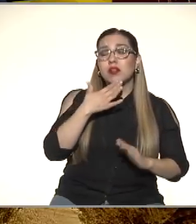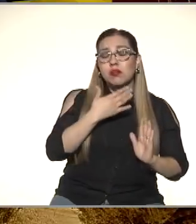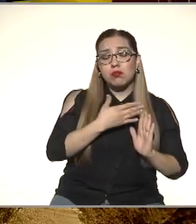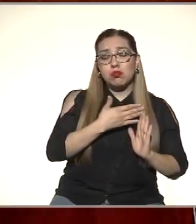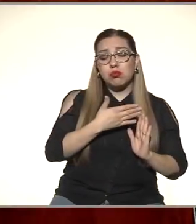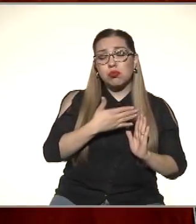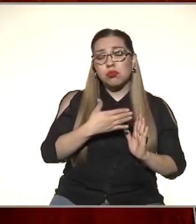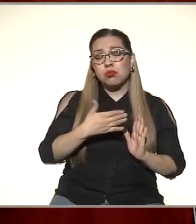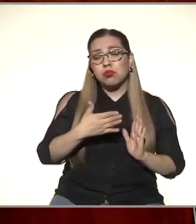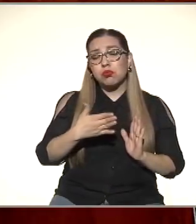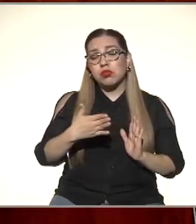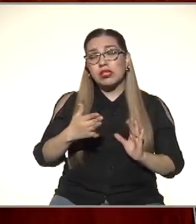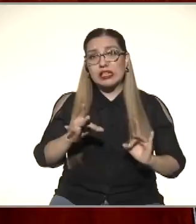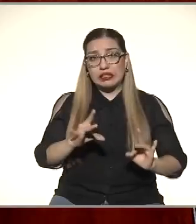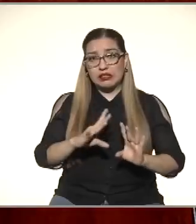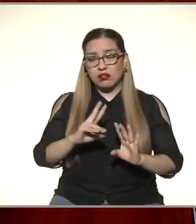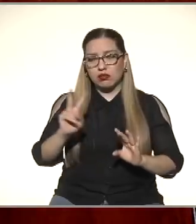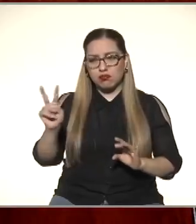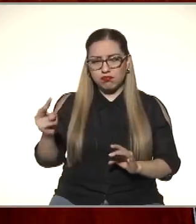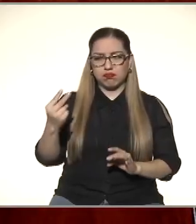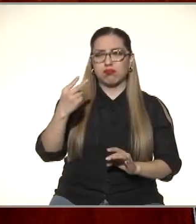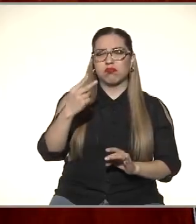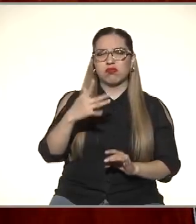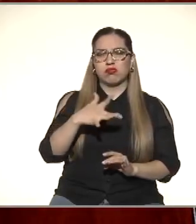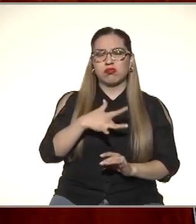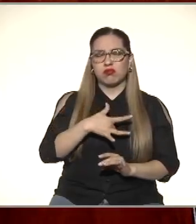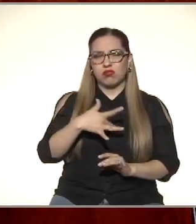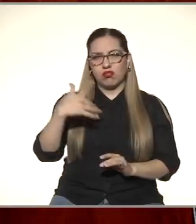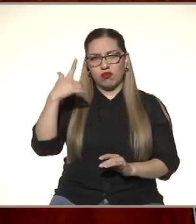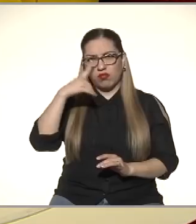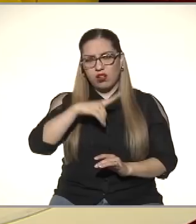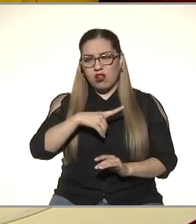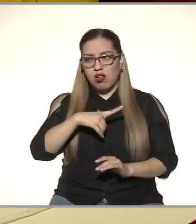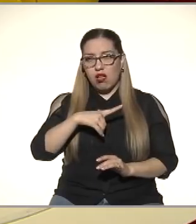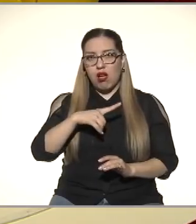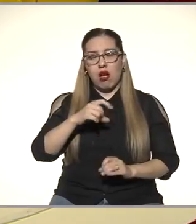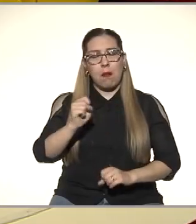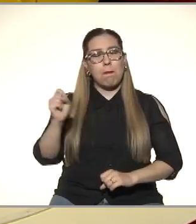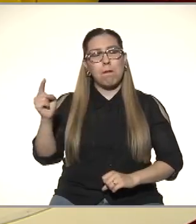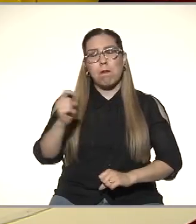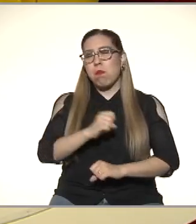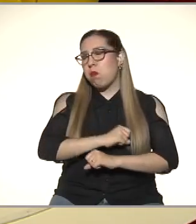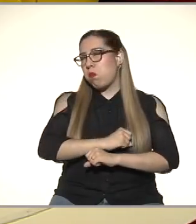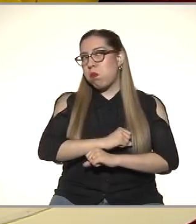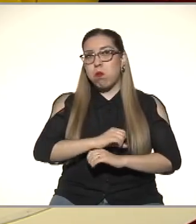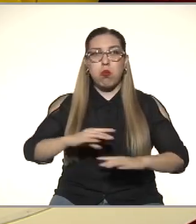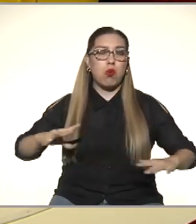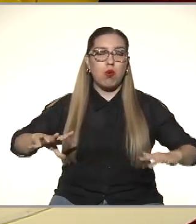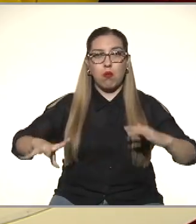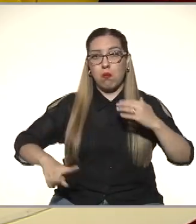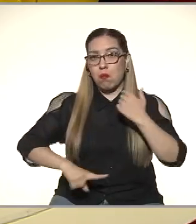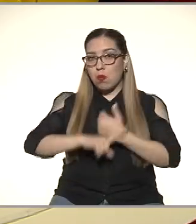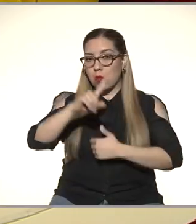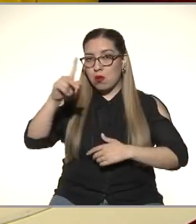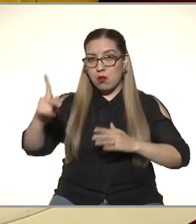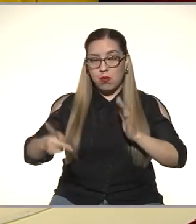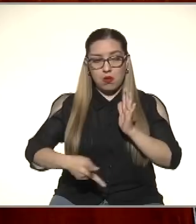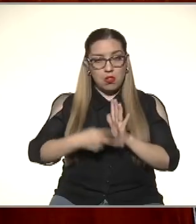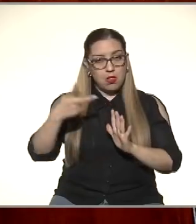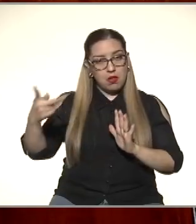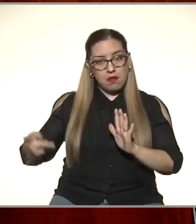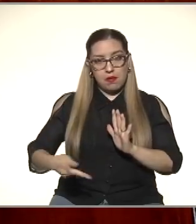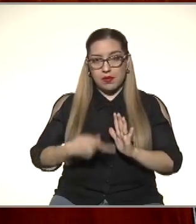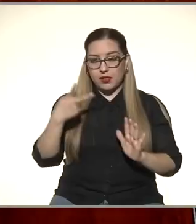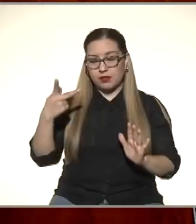una mirada, ¡wow! O Desata indirecta. todo otra vez. Cualquier cosa O vuelve a mirada. desatar todo. Mirada indirecta. Porque es un terreno muy volátil,